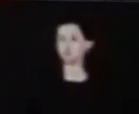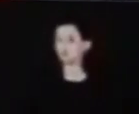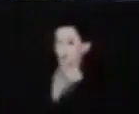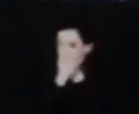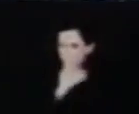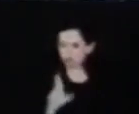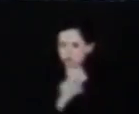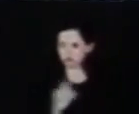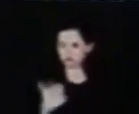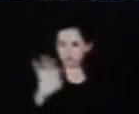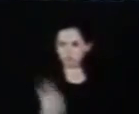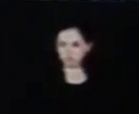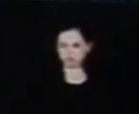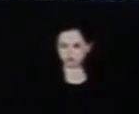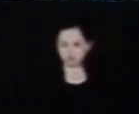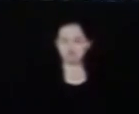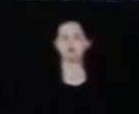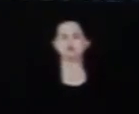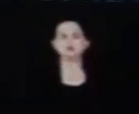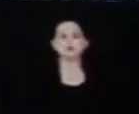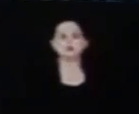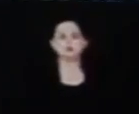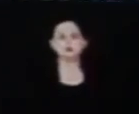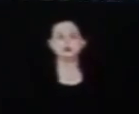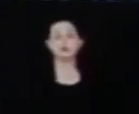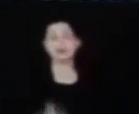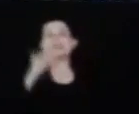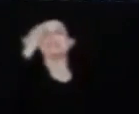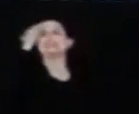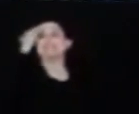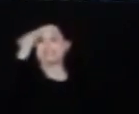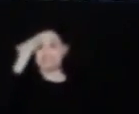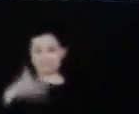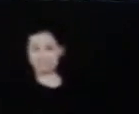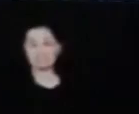humanos. Sé que es un tema